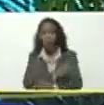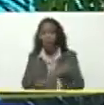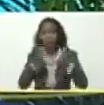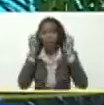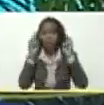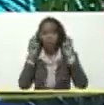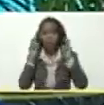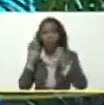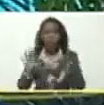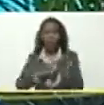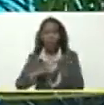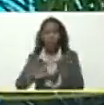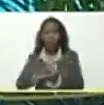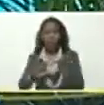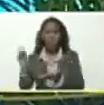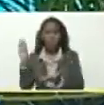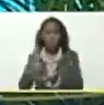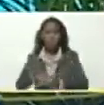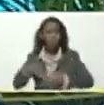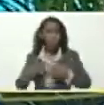de lo digital, puesto que